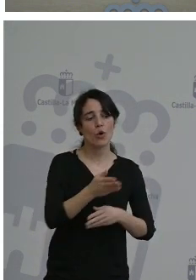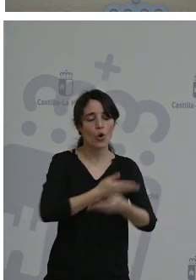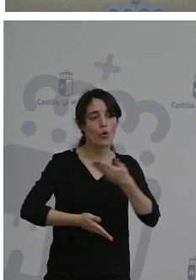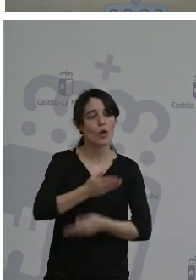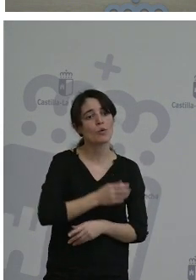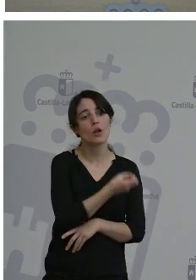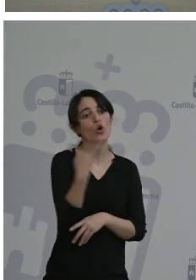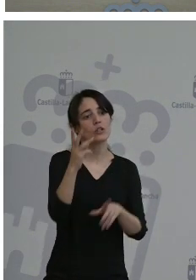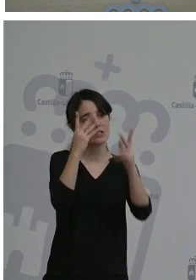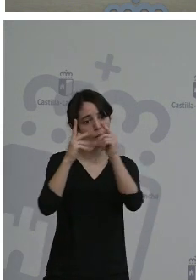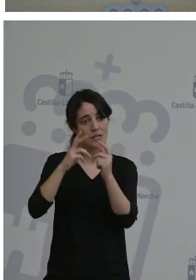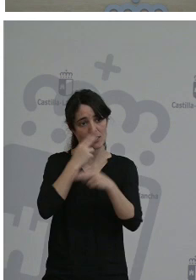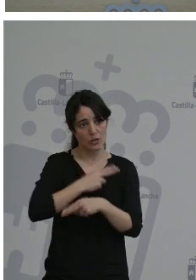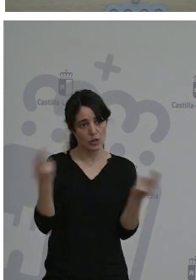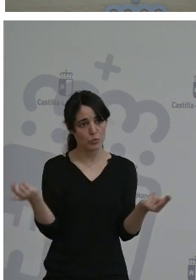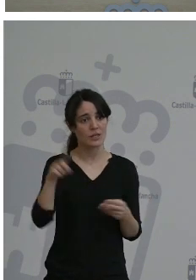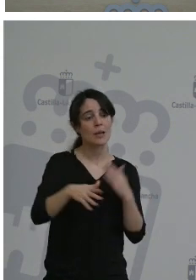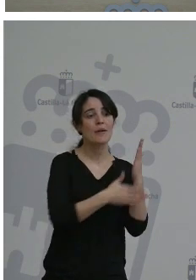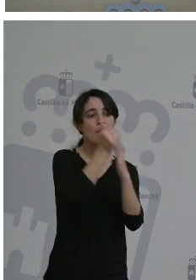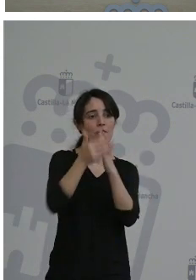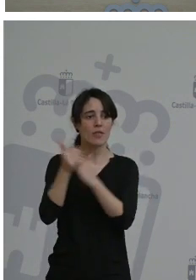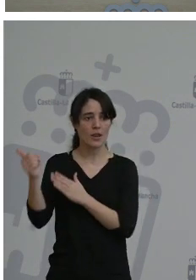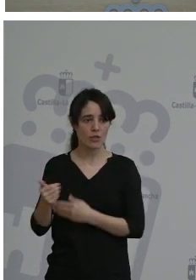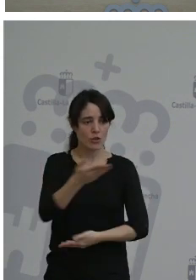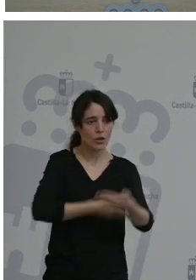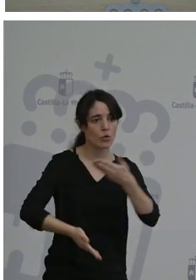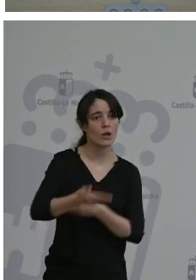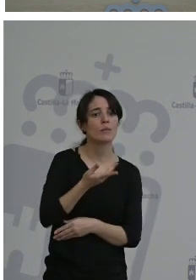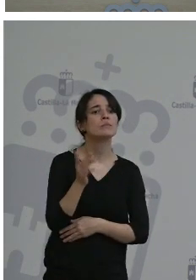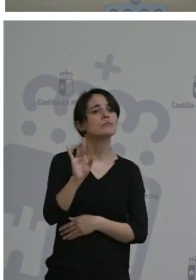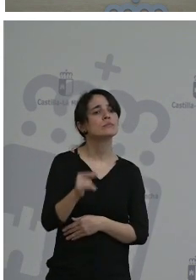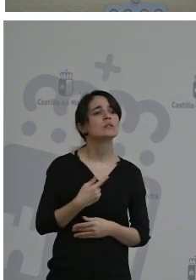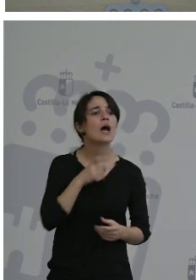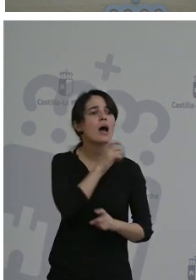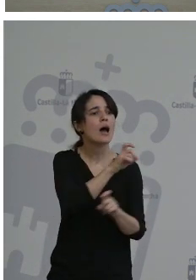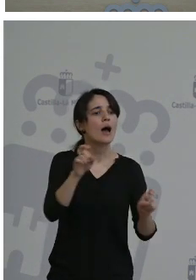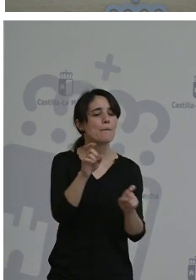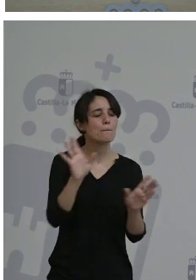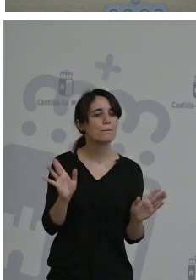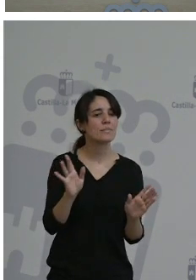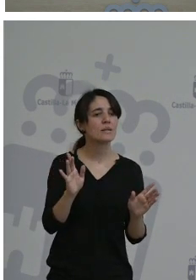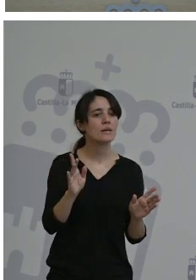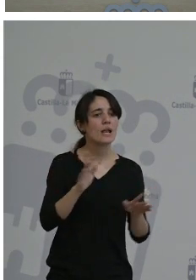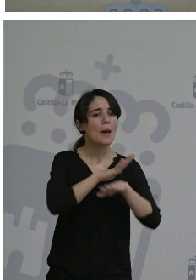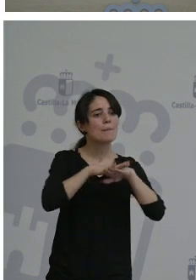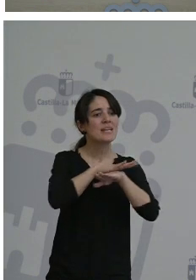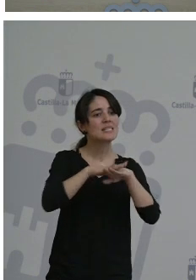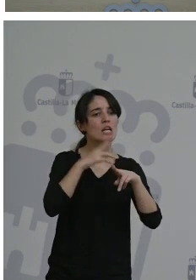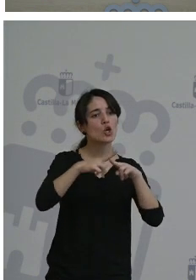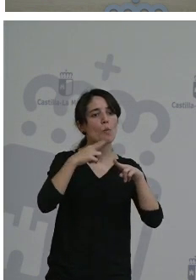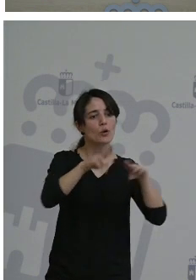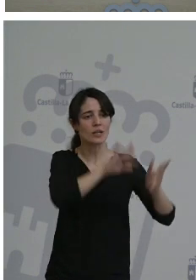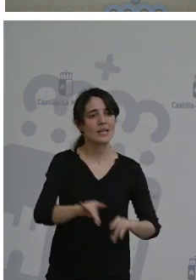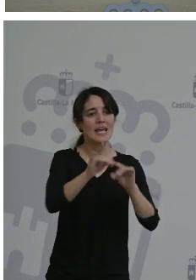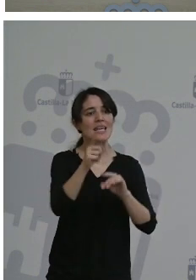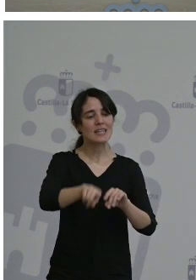Públicas y de las Federaciones, pero sí hacer también un llamamiento al Ministerio de Política Territorial y Función